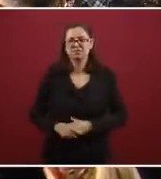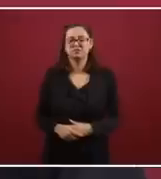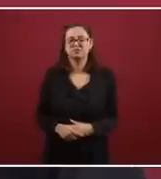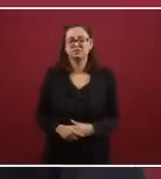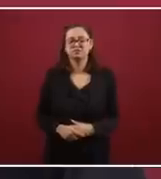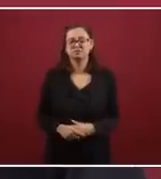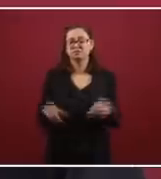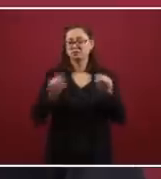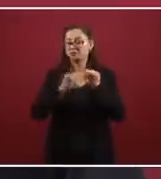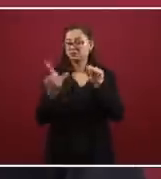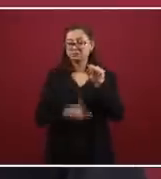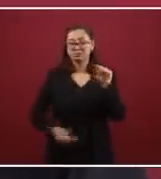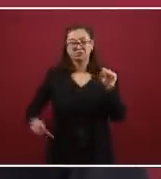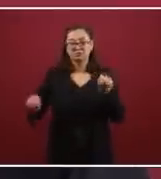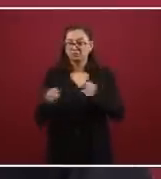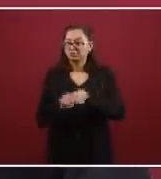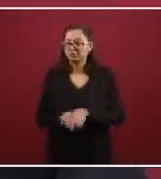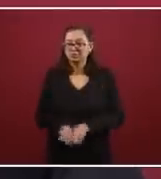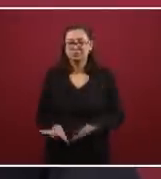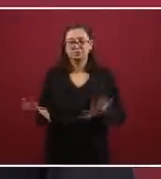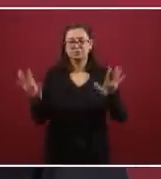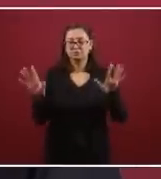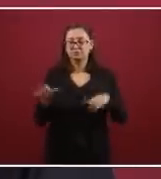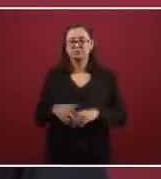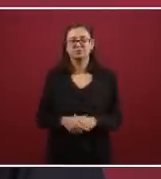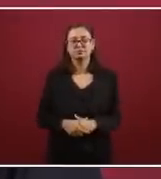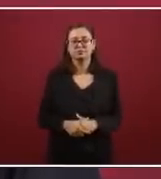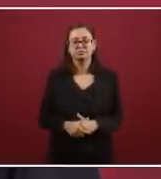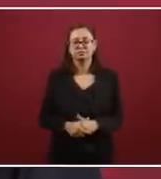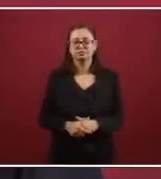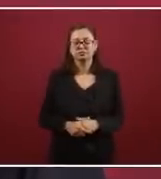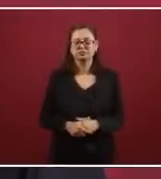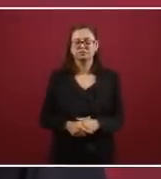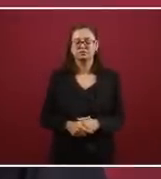en todo el país. Se saben más cosas.